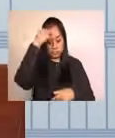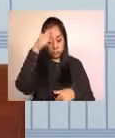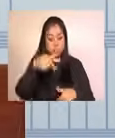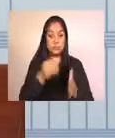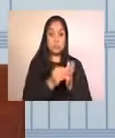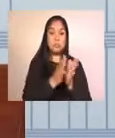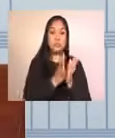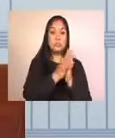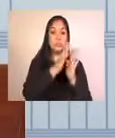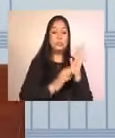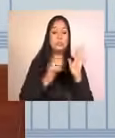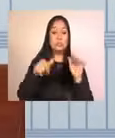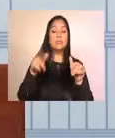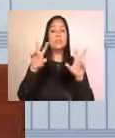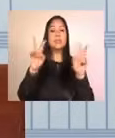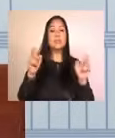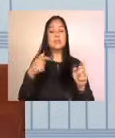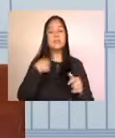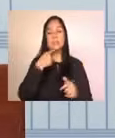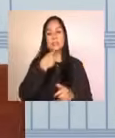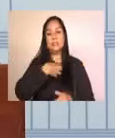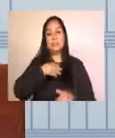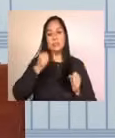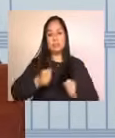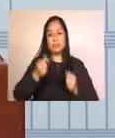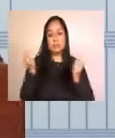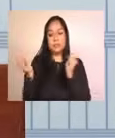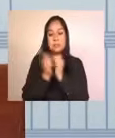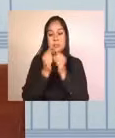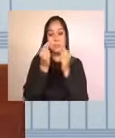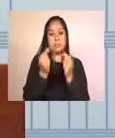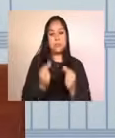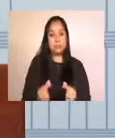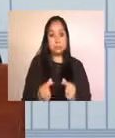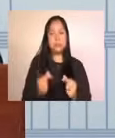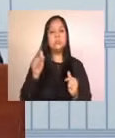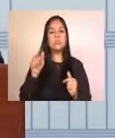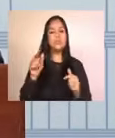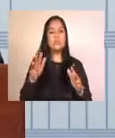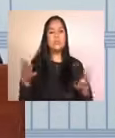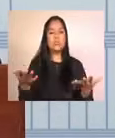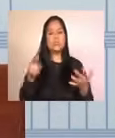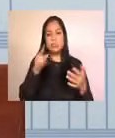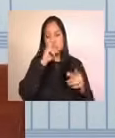asuntos de probidad pues acompañarán la ejecución presupuestaria, esto pues también